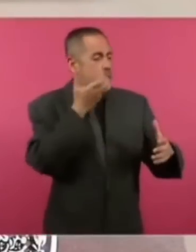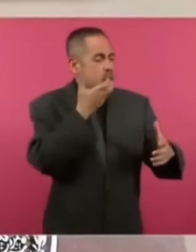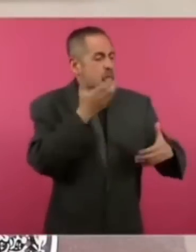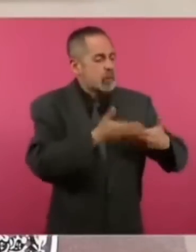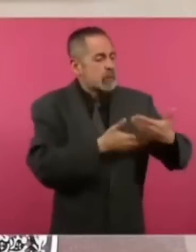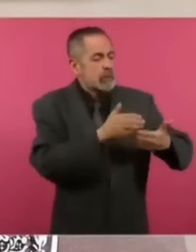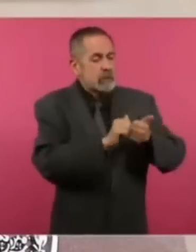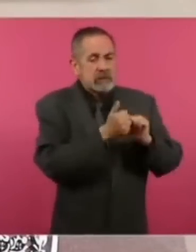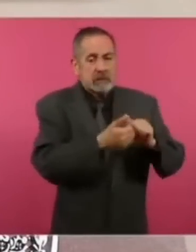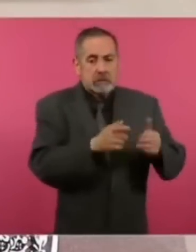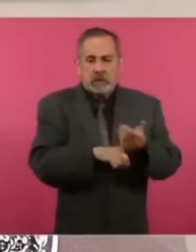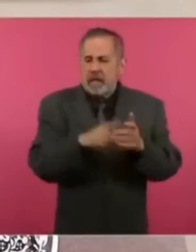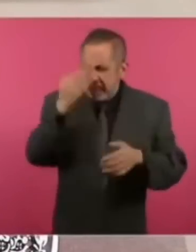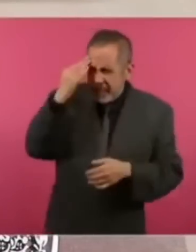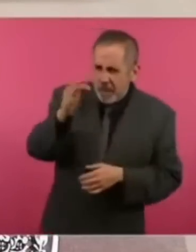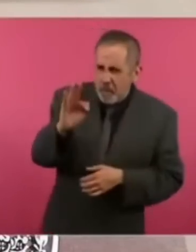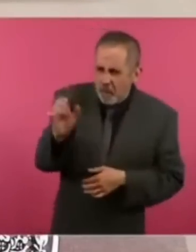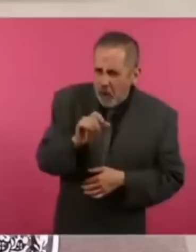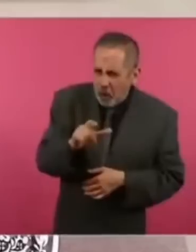¿Fue con Fox?